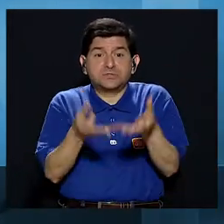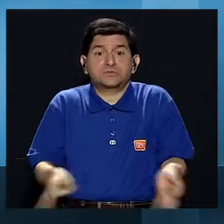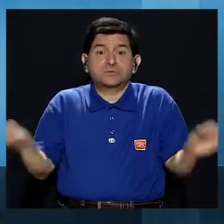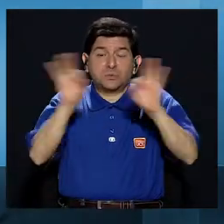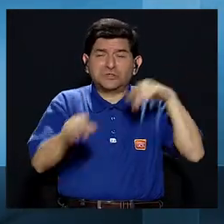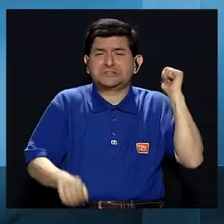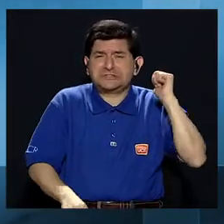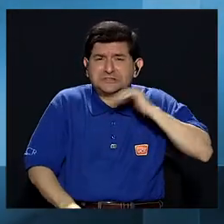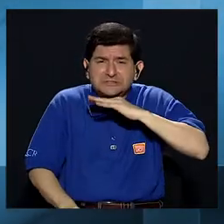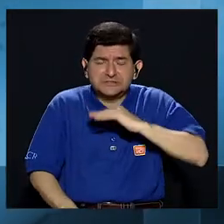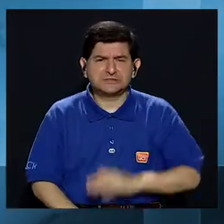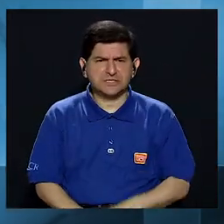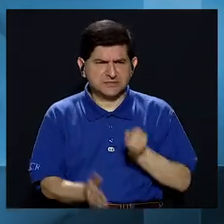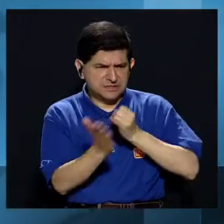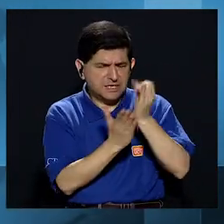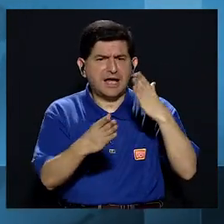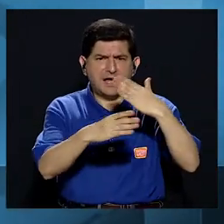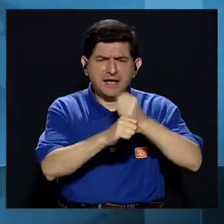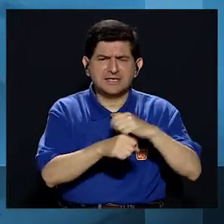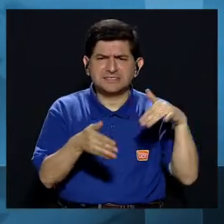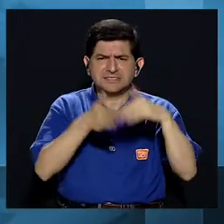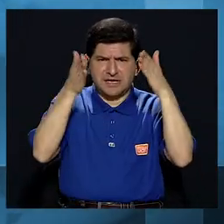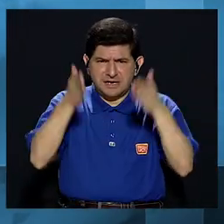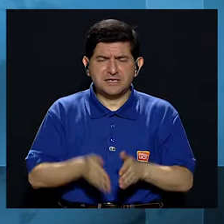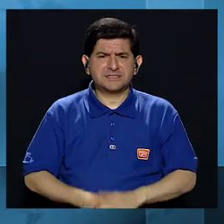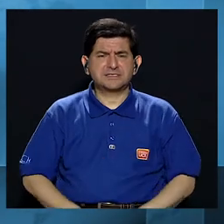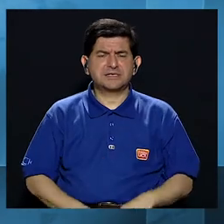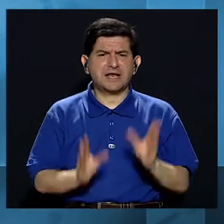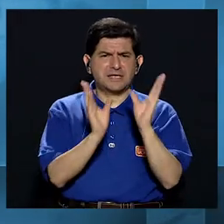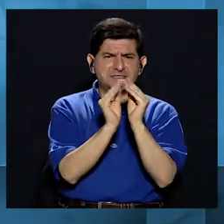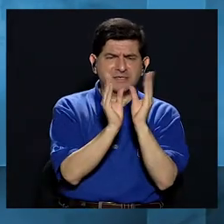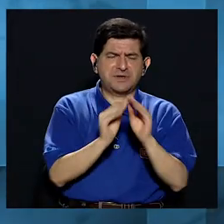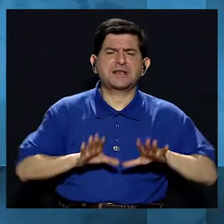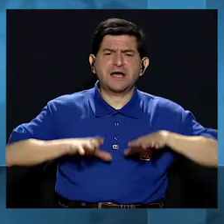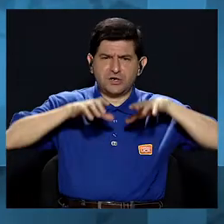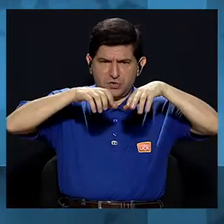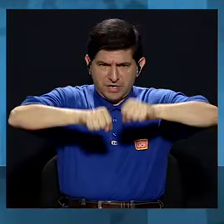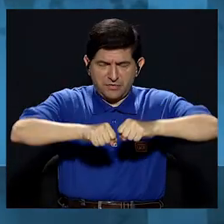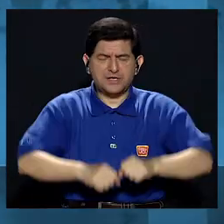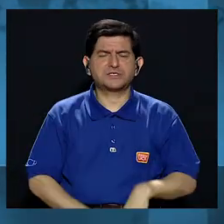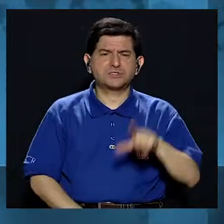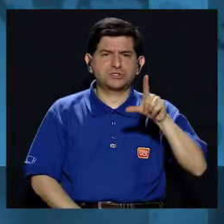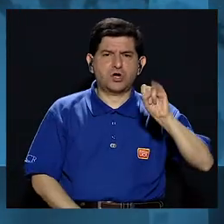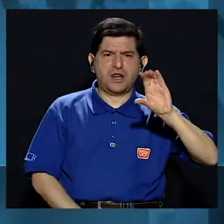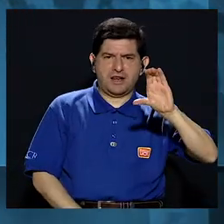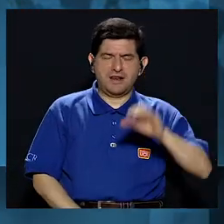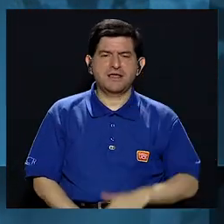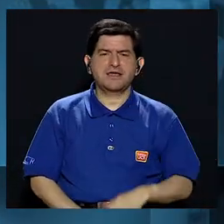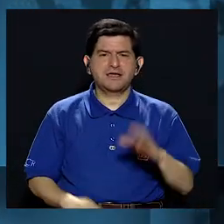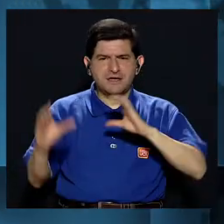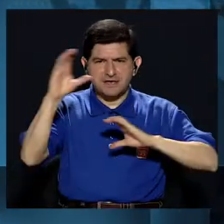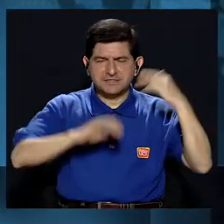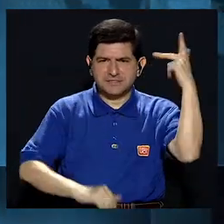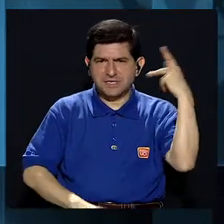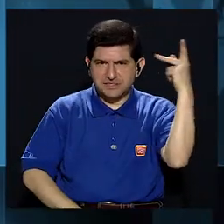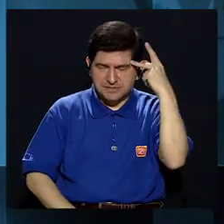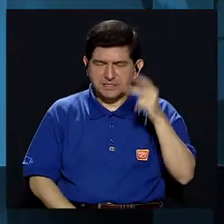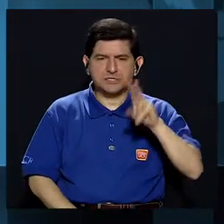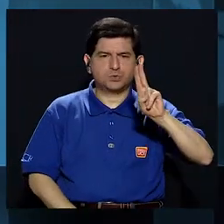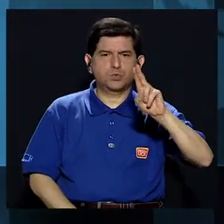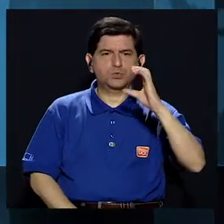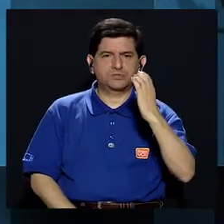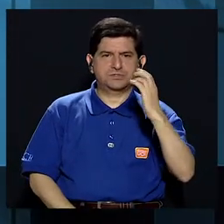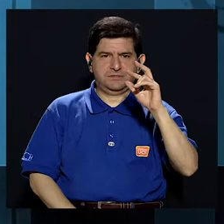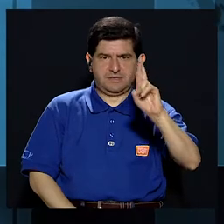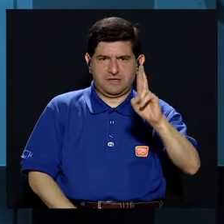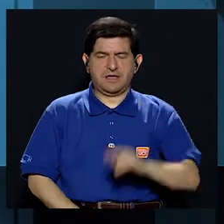corrupción. Una investigación realizada por estudiantes del Seminario de Graduación para la Licenciatura en Ciencias Políticas de la Universidad